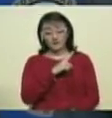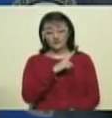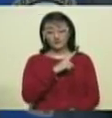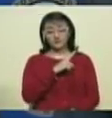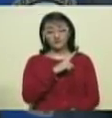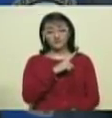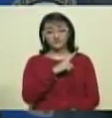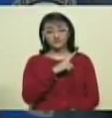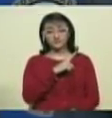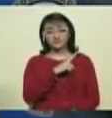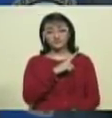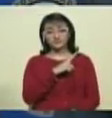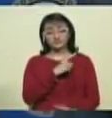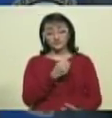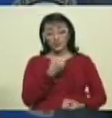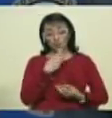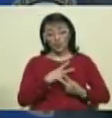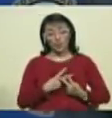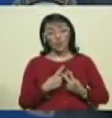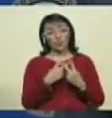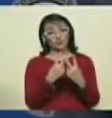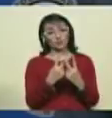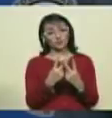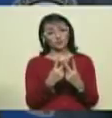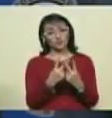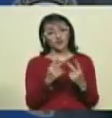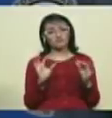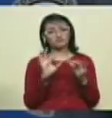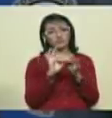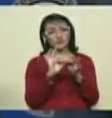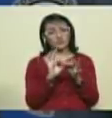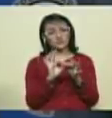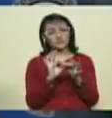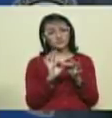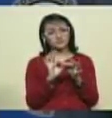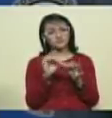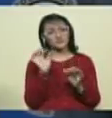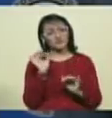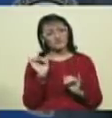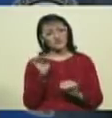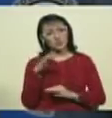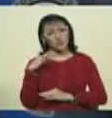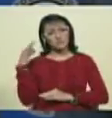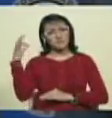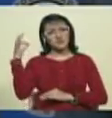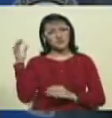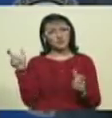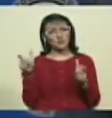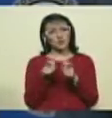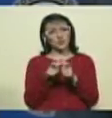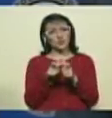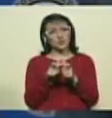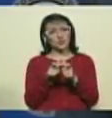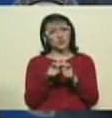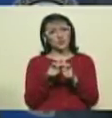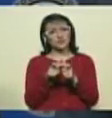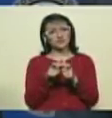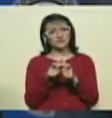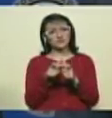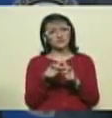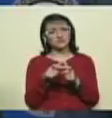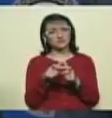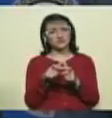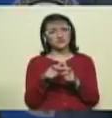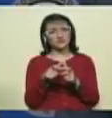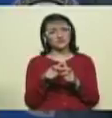tomó ese gesto de buena voluntad hacia la reconciliación. Y en ese espíritu también fue la reunión con el senador Corker, con